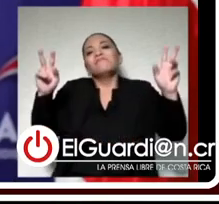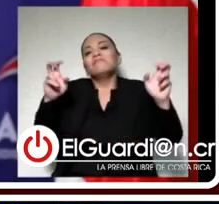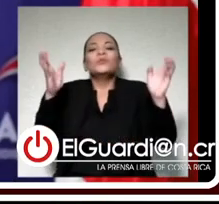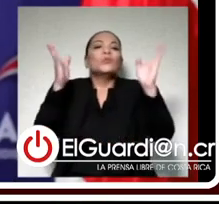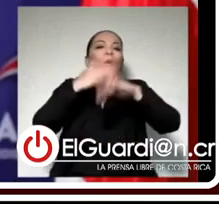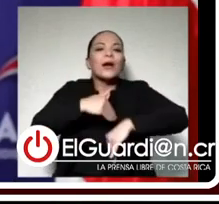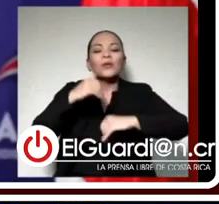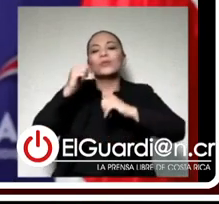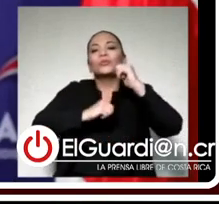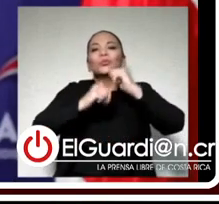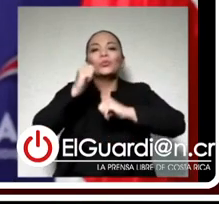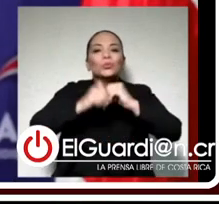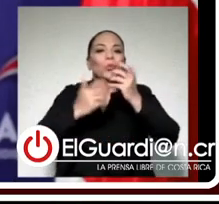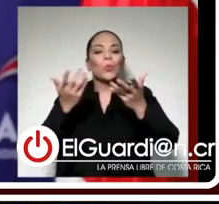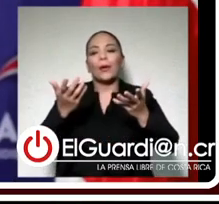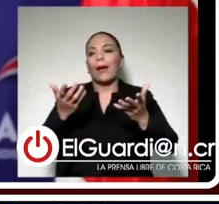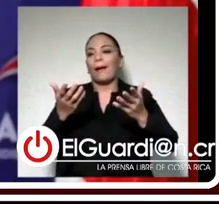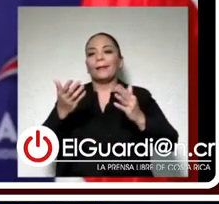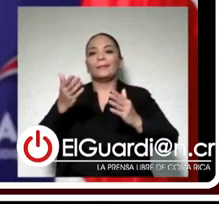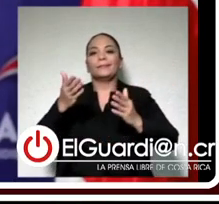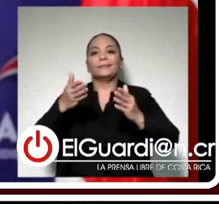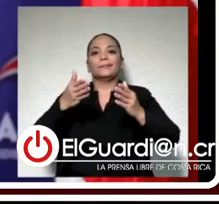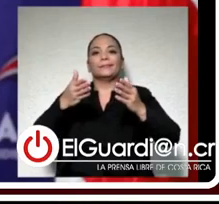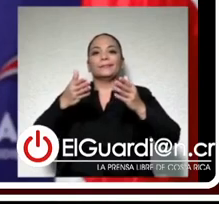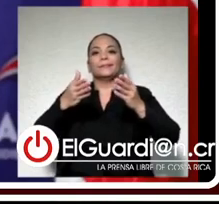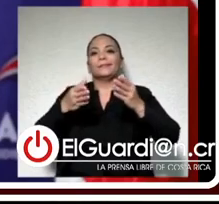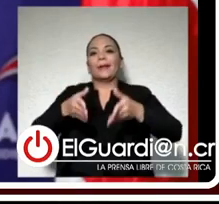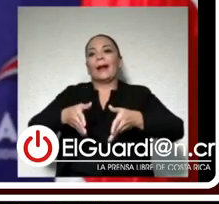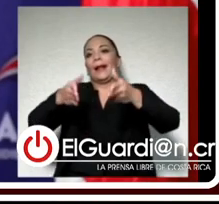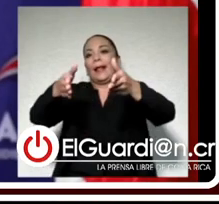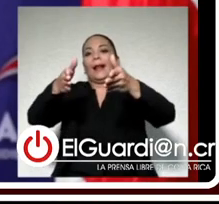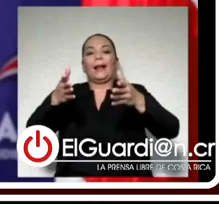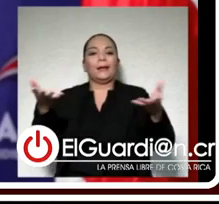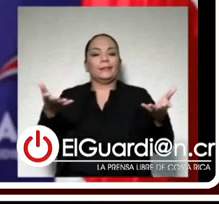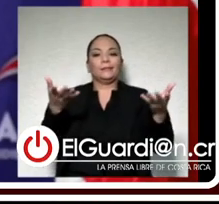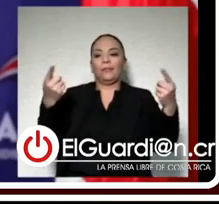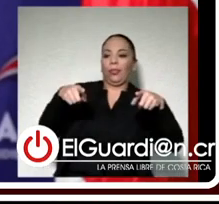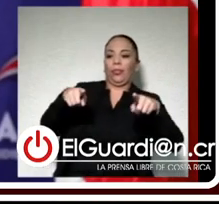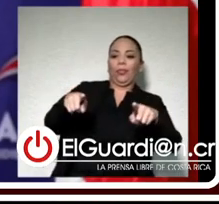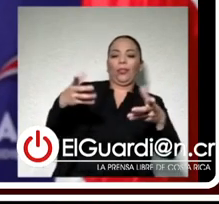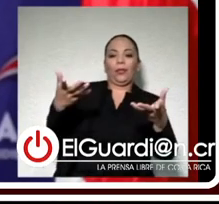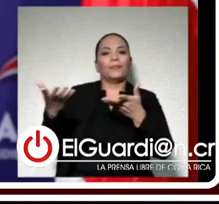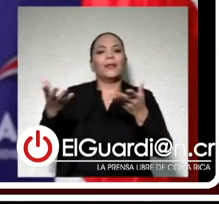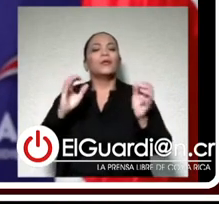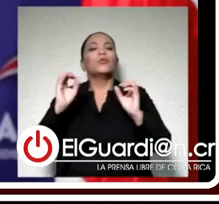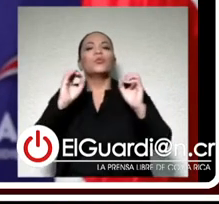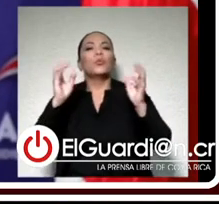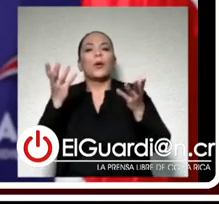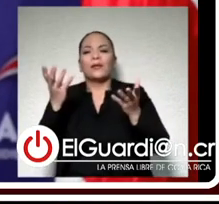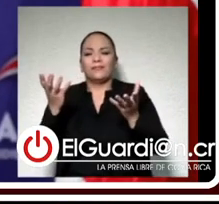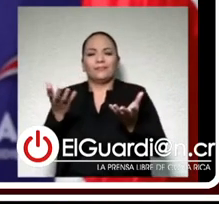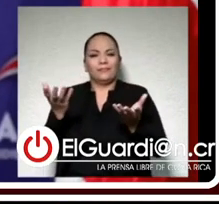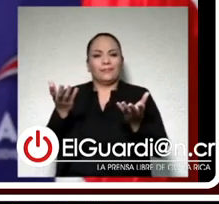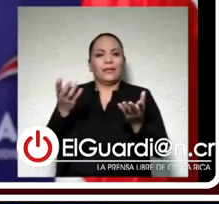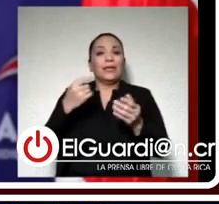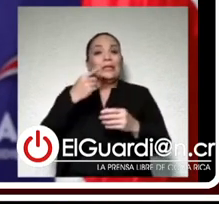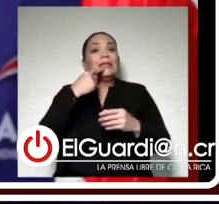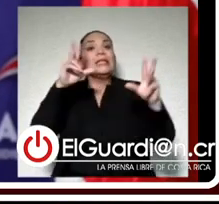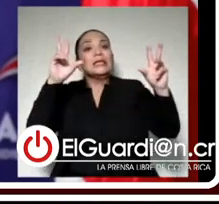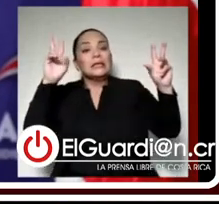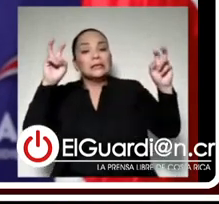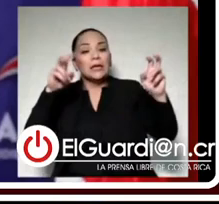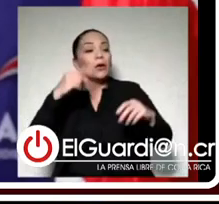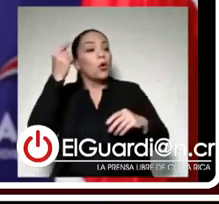paralela, de que no hay a nadie siendo pagado por el gobierno. Y nos dice, es que el gobierno